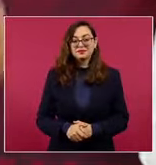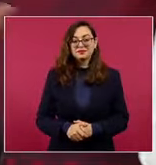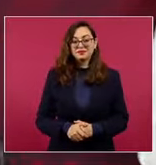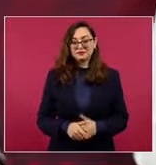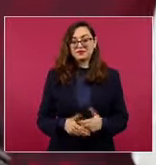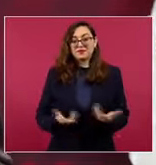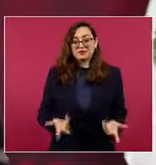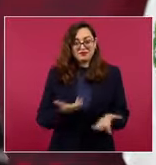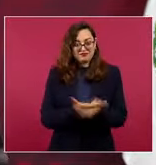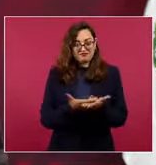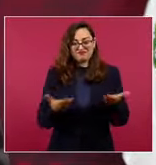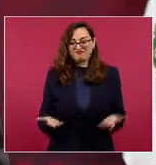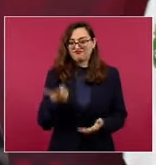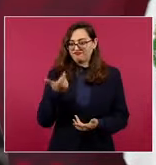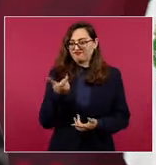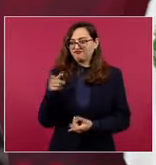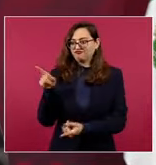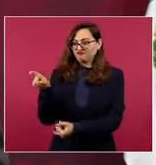ingresa ahora.